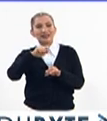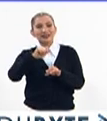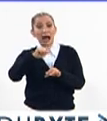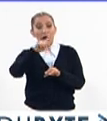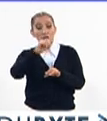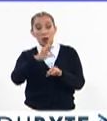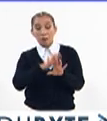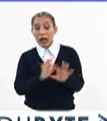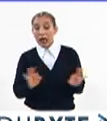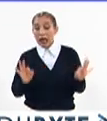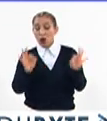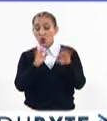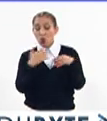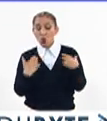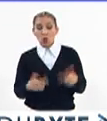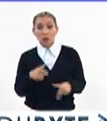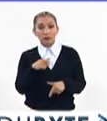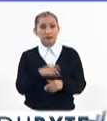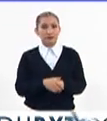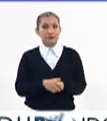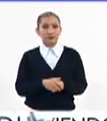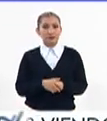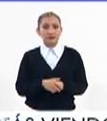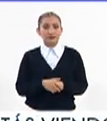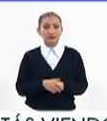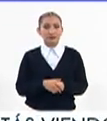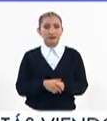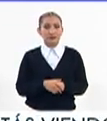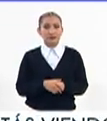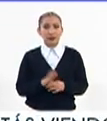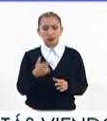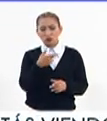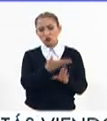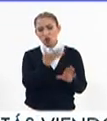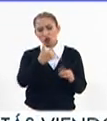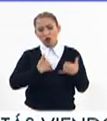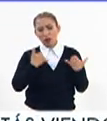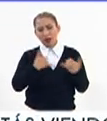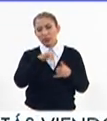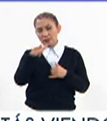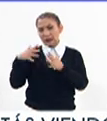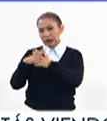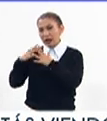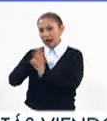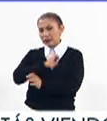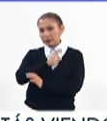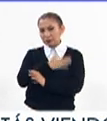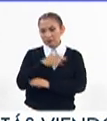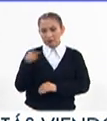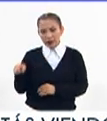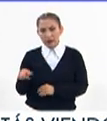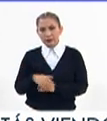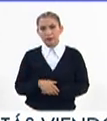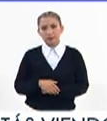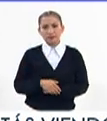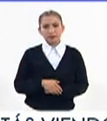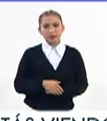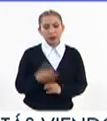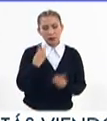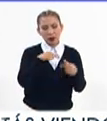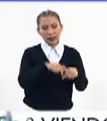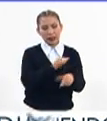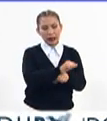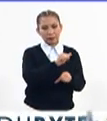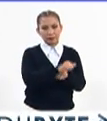se hacen más importantes, que siendo muy joven, después de la Guerra Española, vino